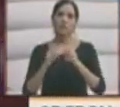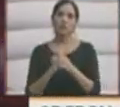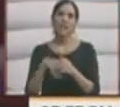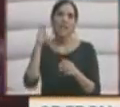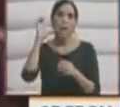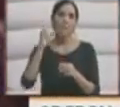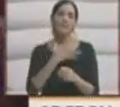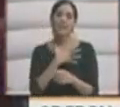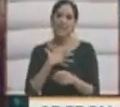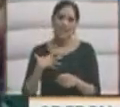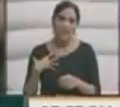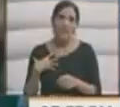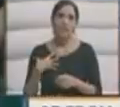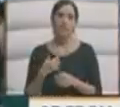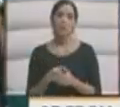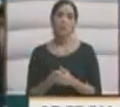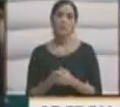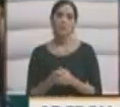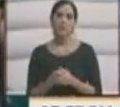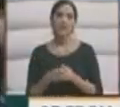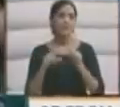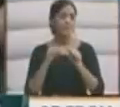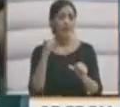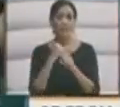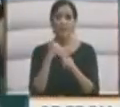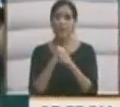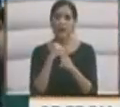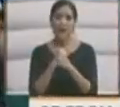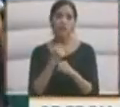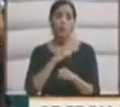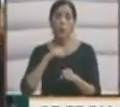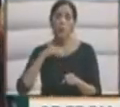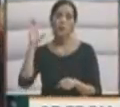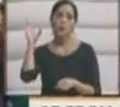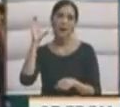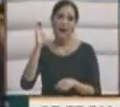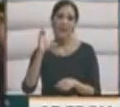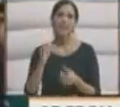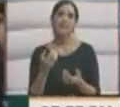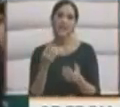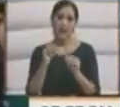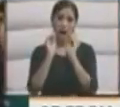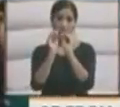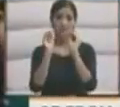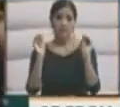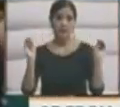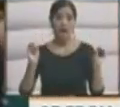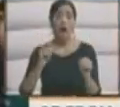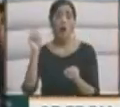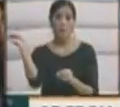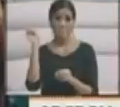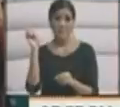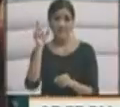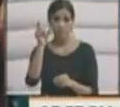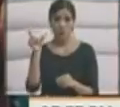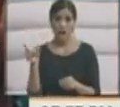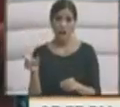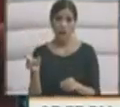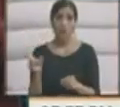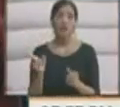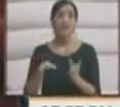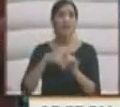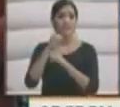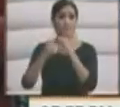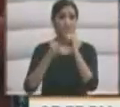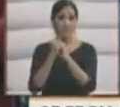que queremos, seguir trabajando con nuestro país. Y le damos un llamado a los venezolanos que están allá y los